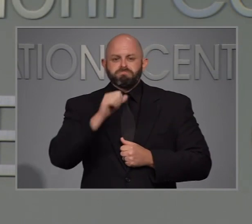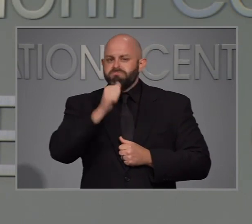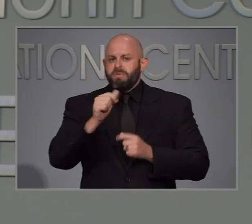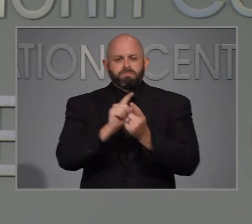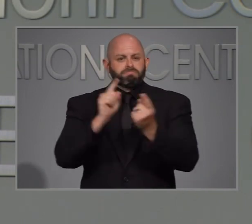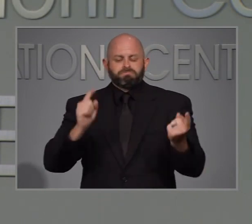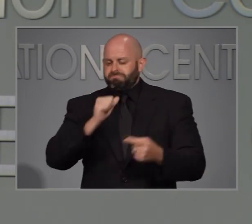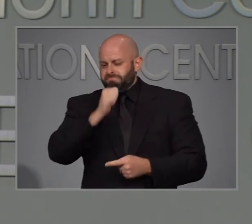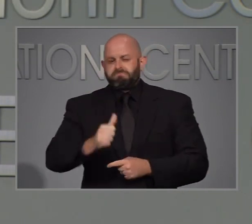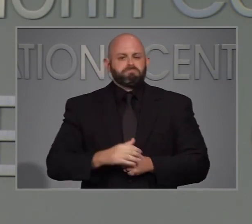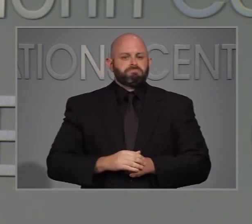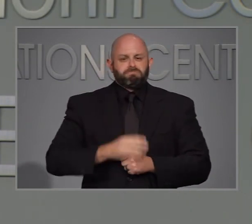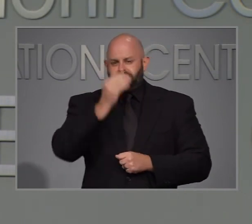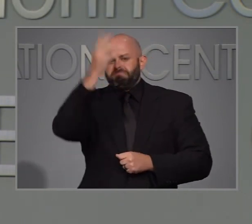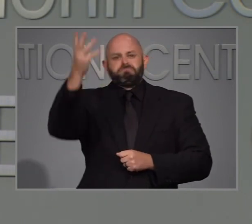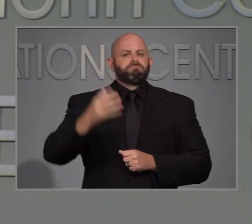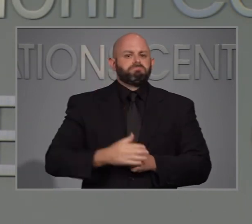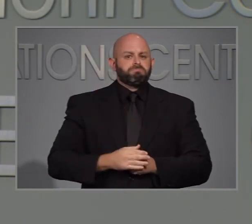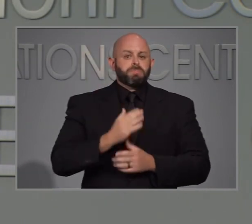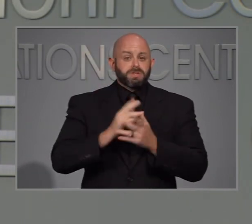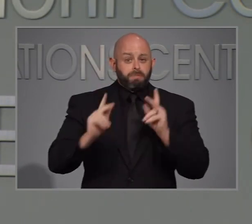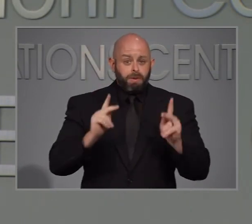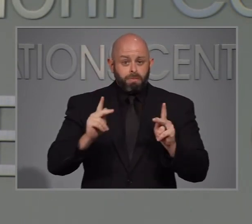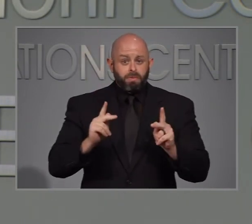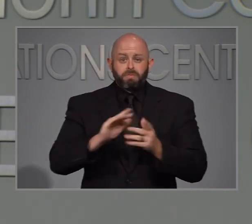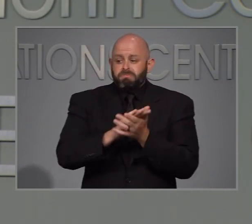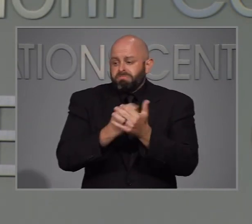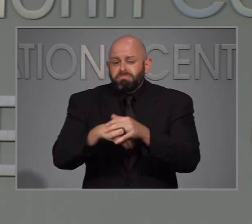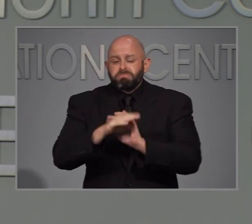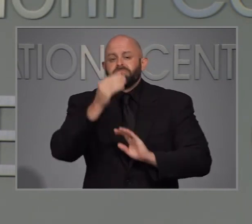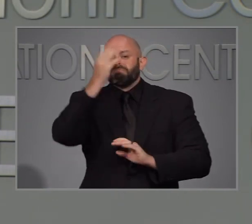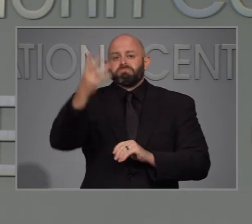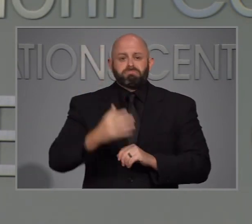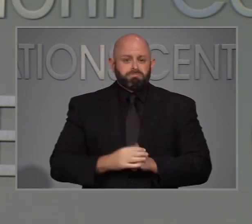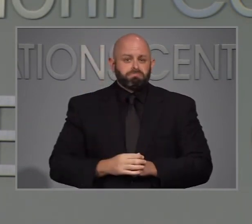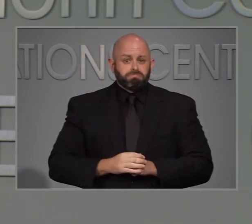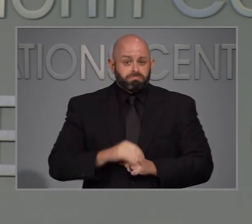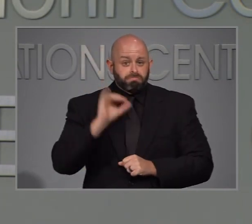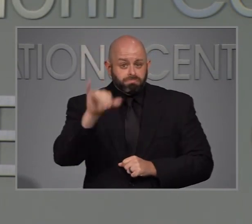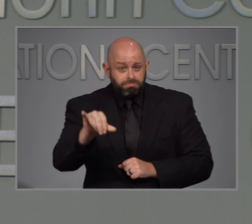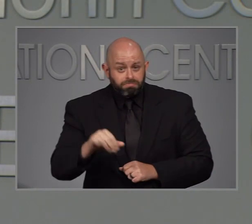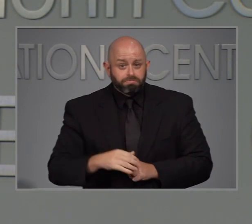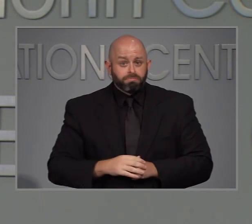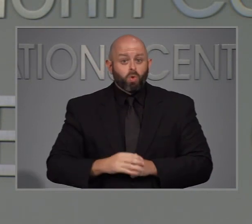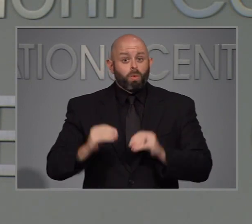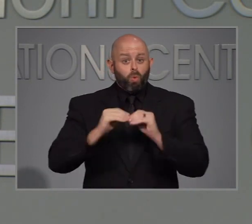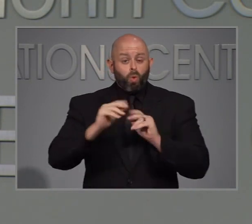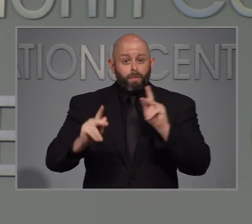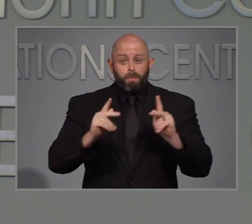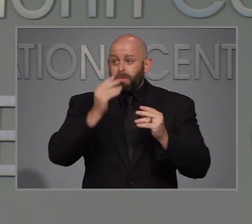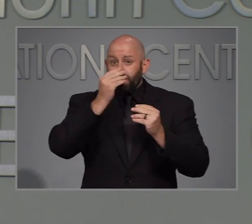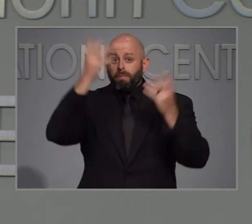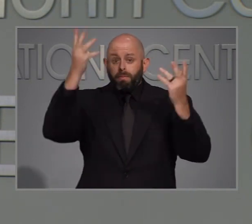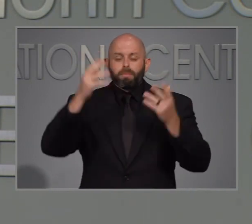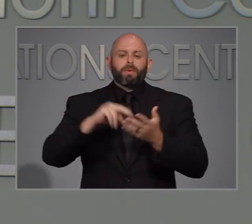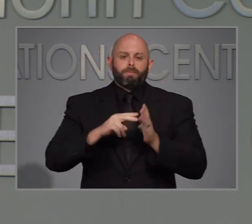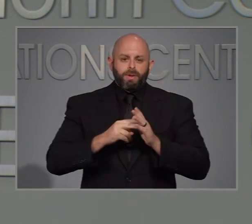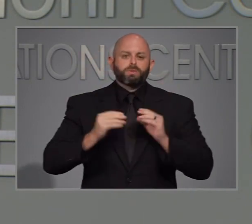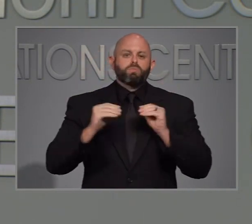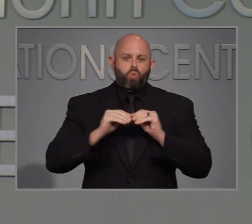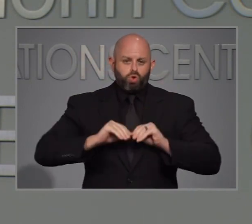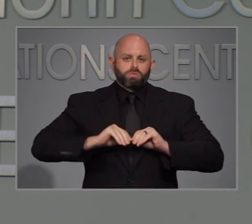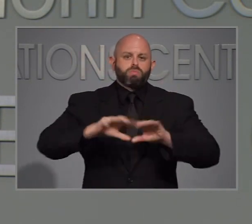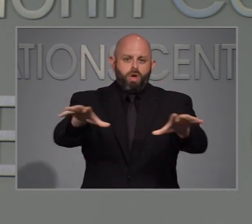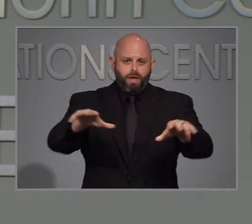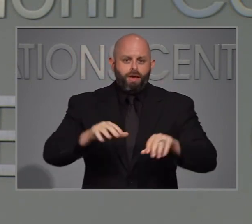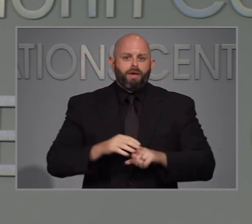cubrebocas, intencionalmente no se están separando a 6 pies. Y cuando esto sucede hay más oportunidad para que se